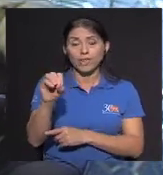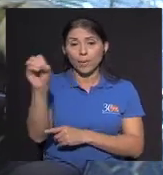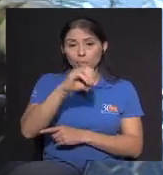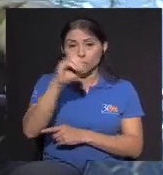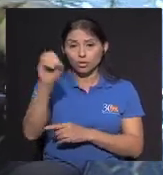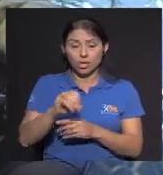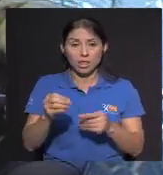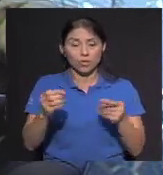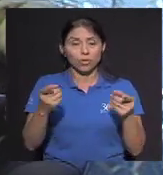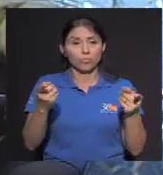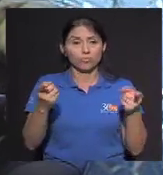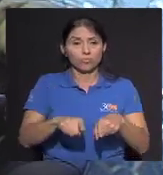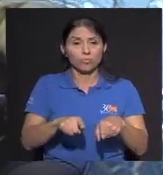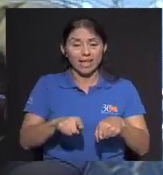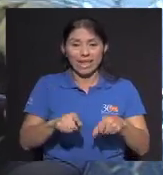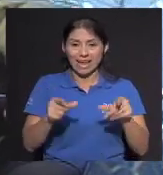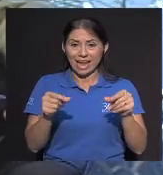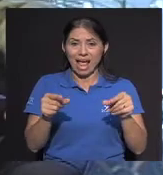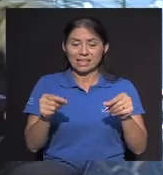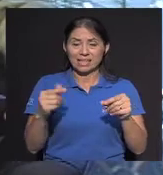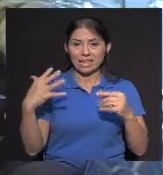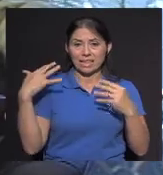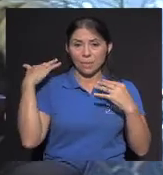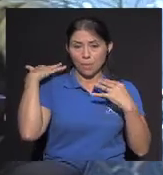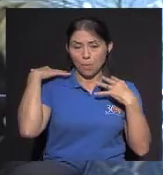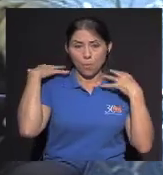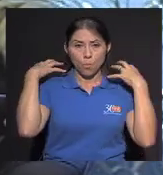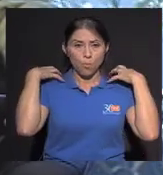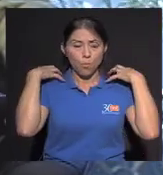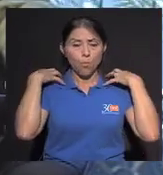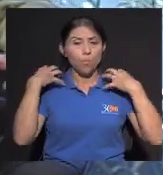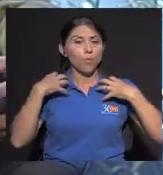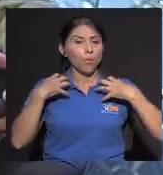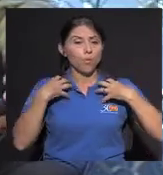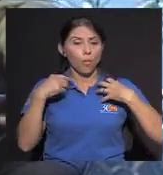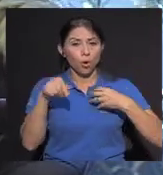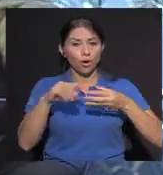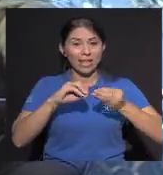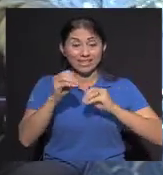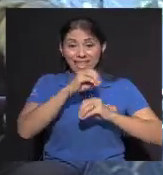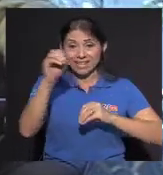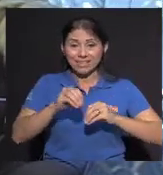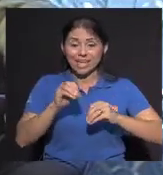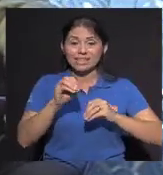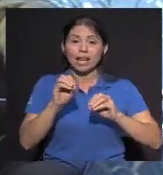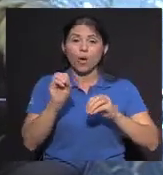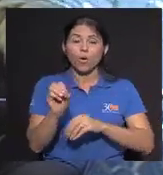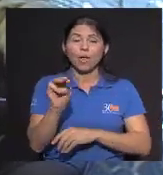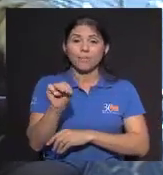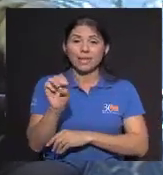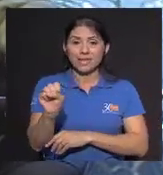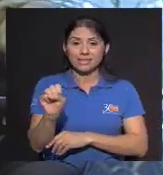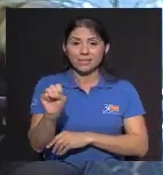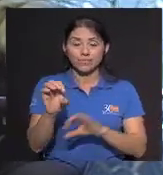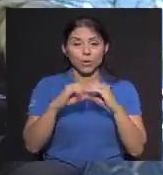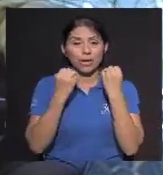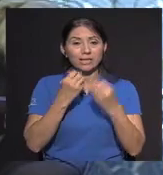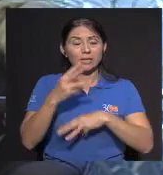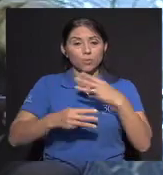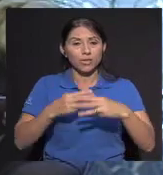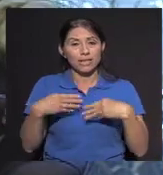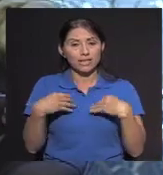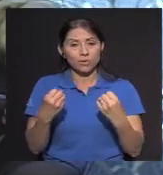De los cánceres De pulmón Eso es Estadísticas De la Organización Mundial De la salud En este momento Y por eso